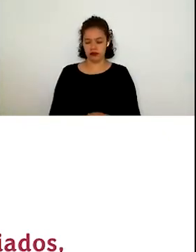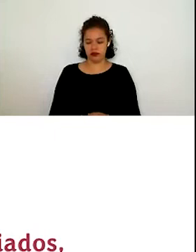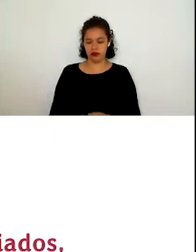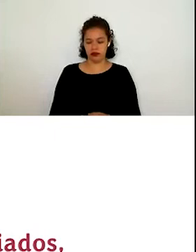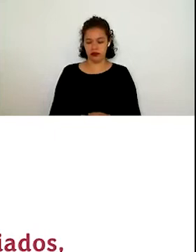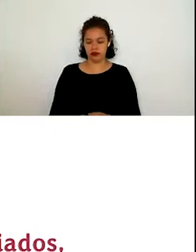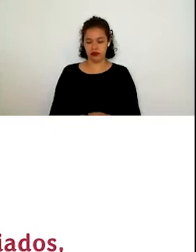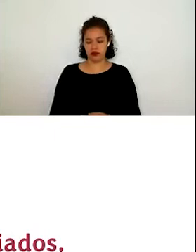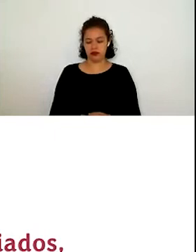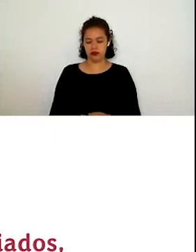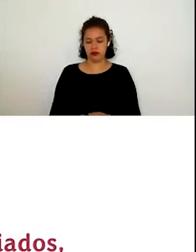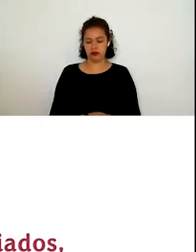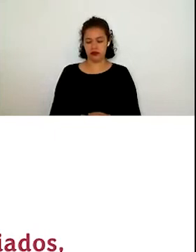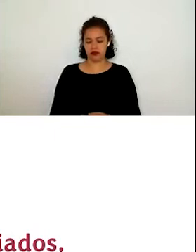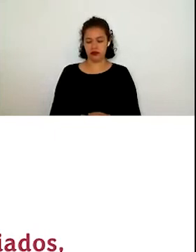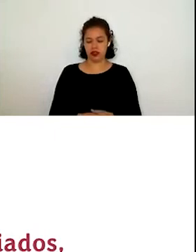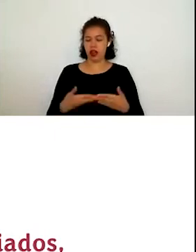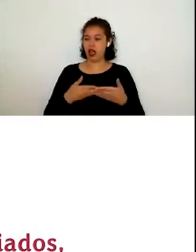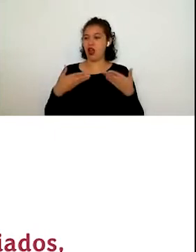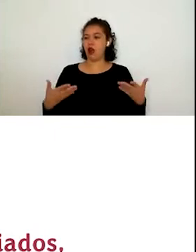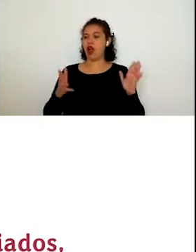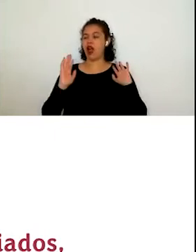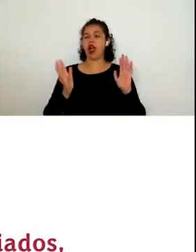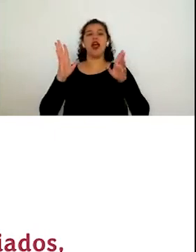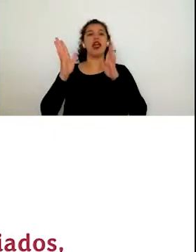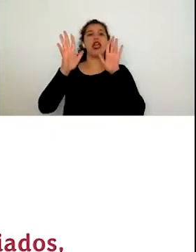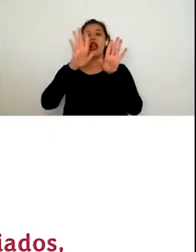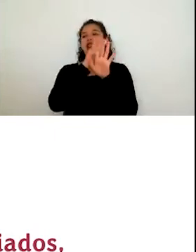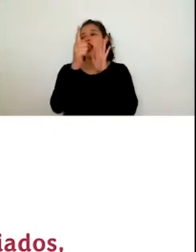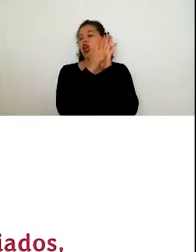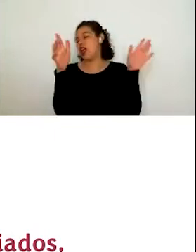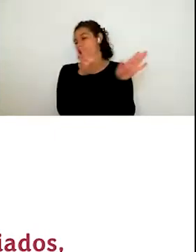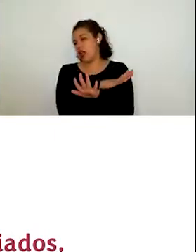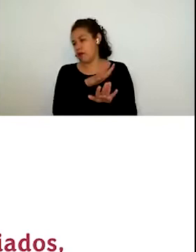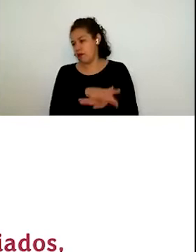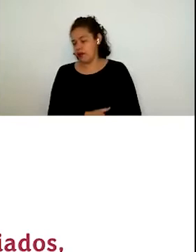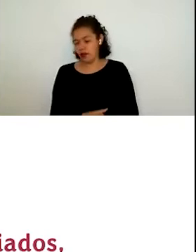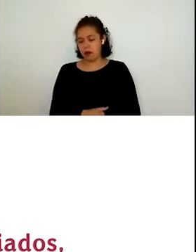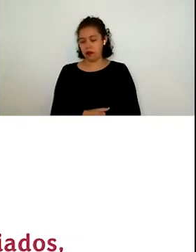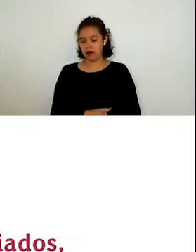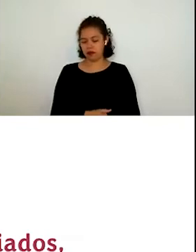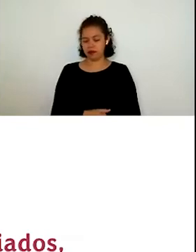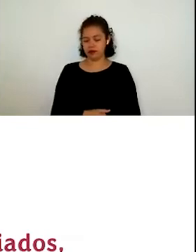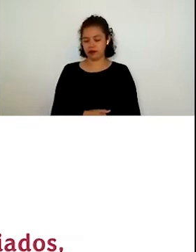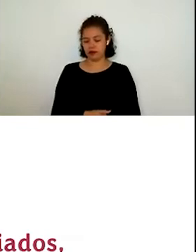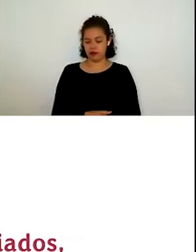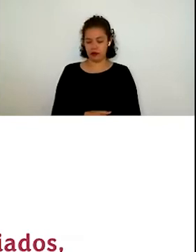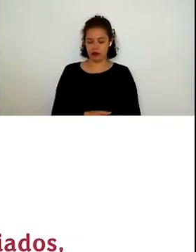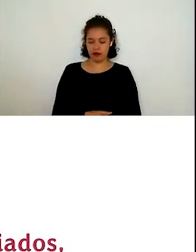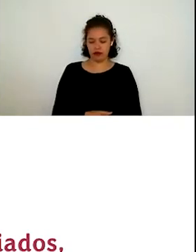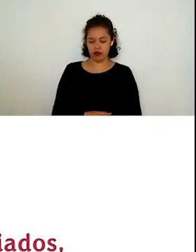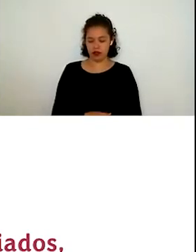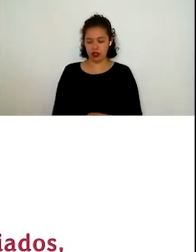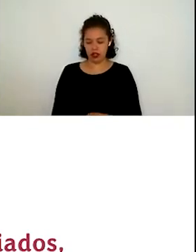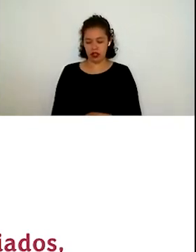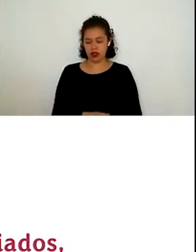Actualmente estamos llevando a cabo las reformas que tienen que llevar a cabo las instituciones